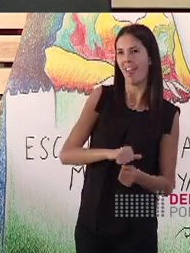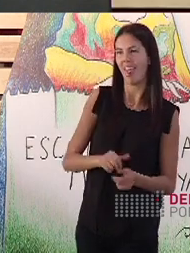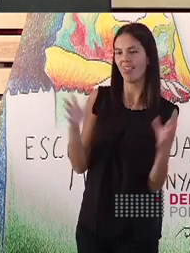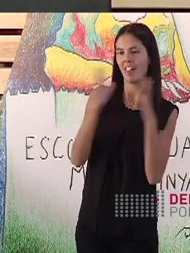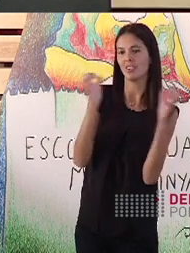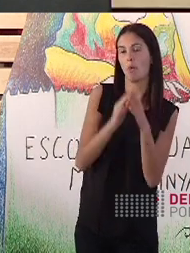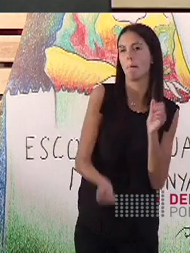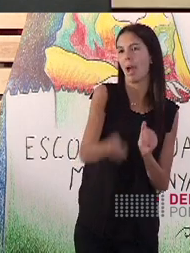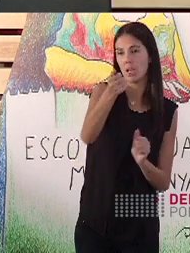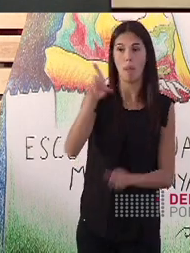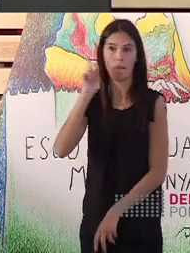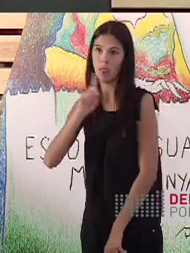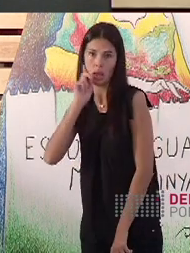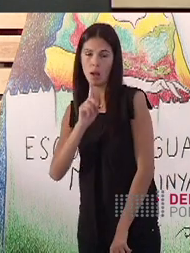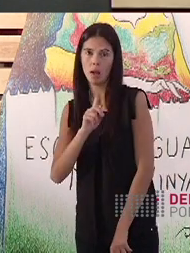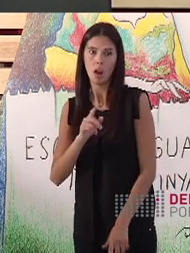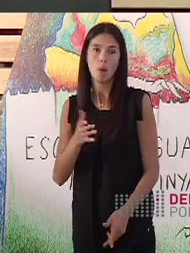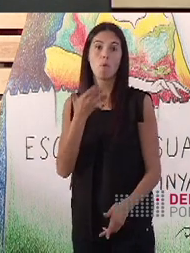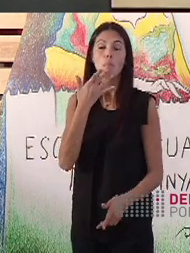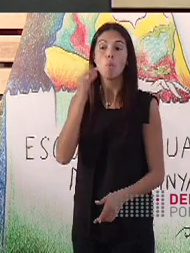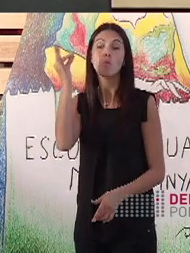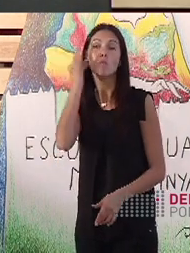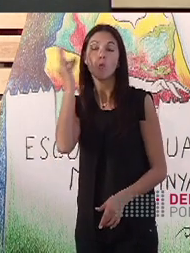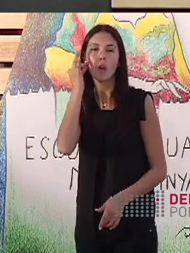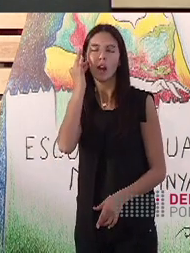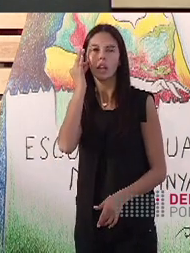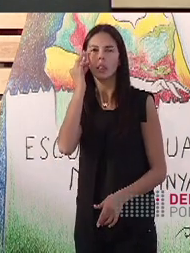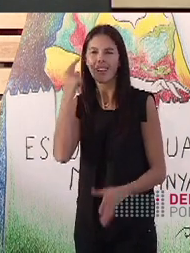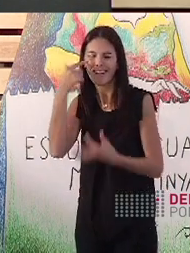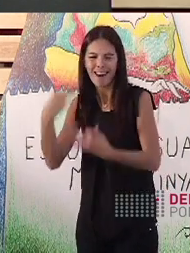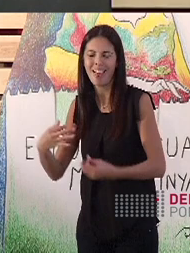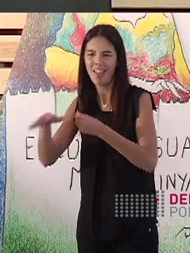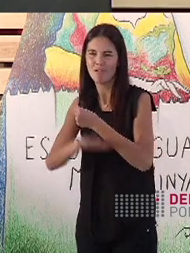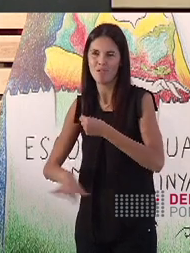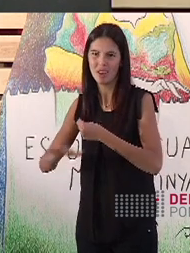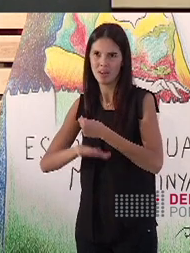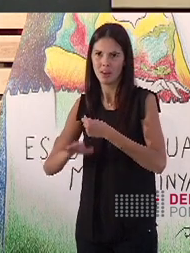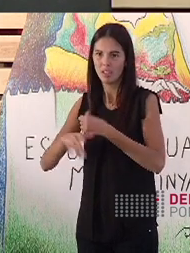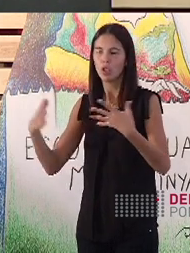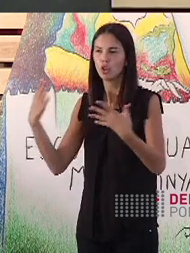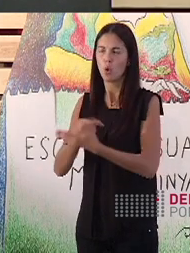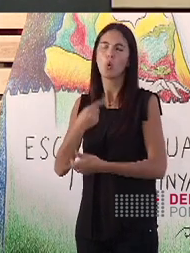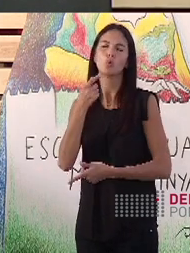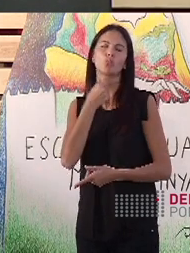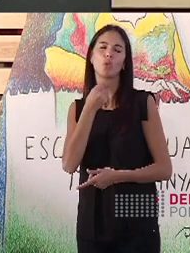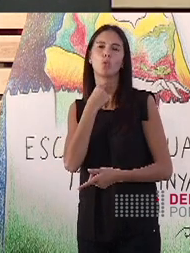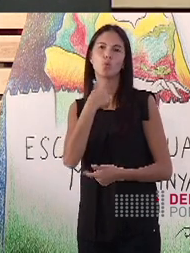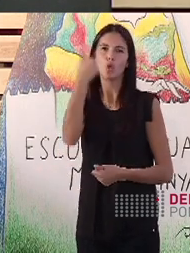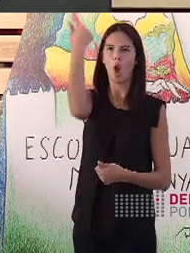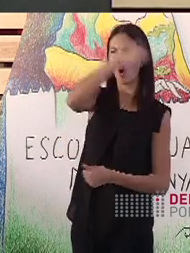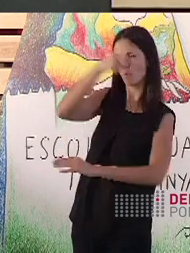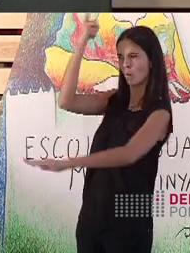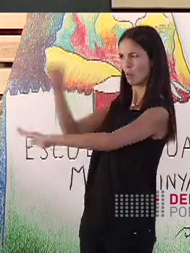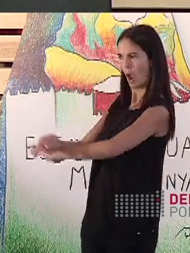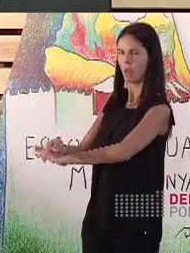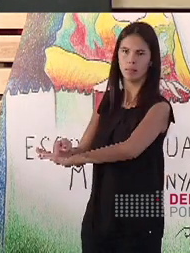mujeres. Mentira. En el que las mujeres en el fondo todas en realidad les gusta un hombre que las someta, que tal, lo que nos gusta